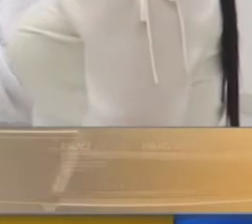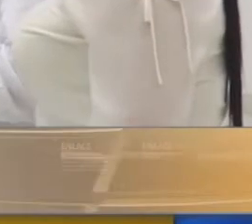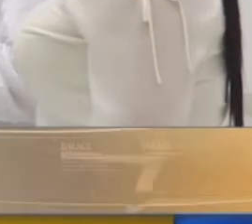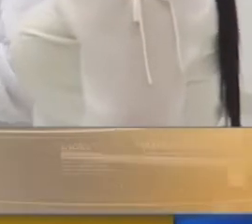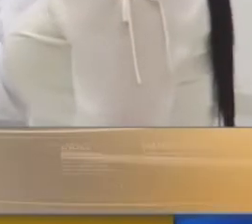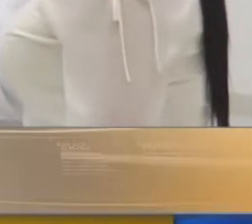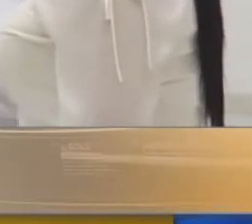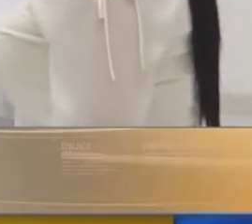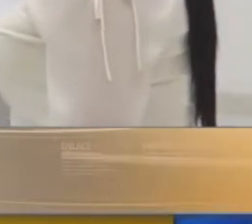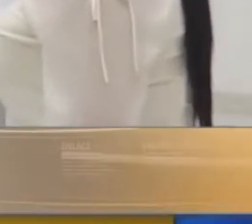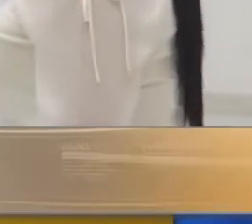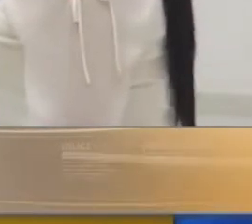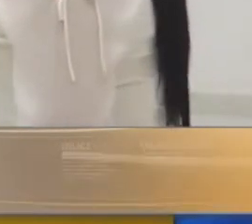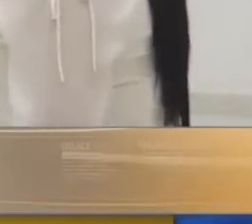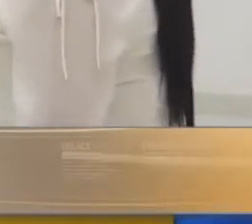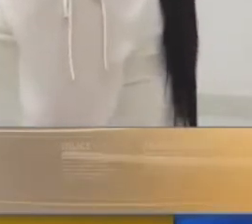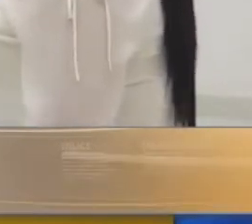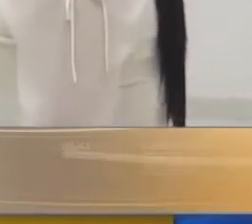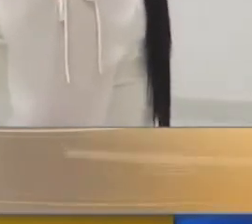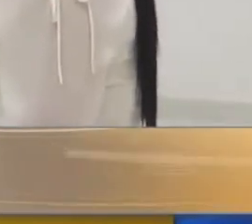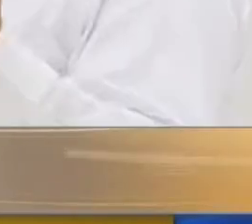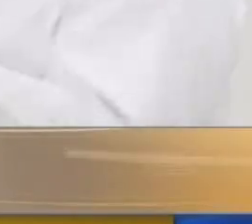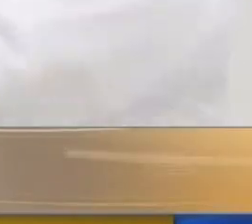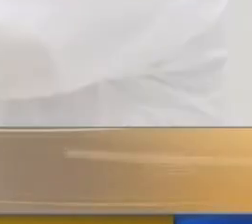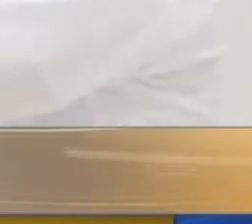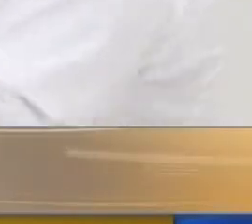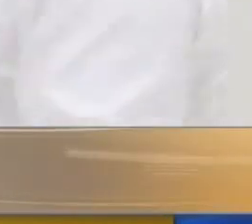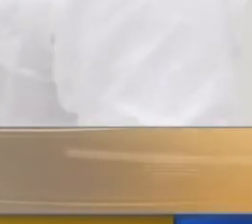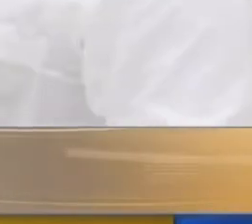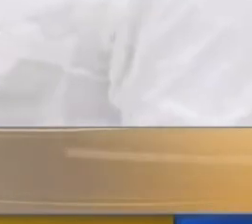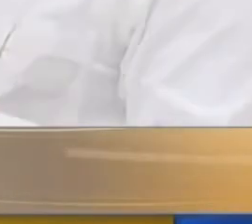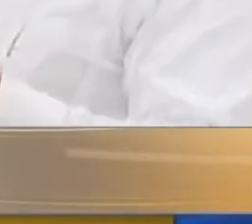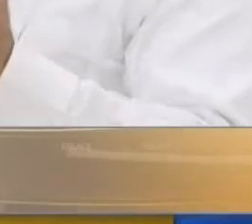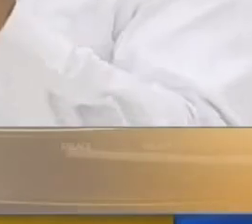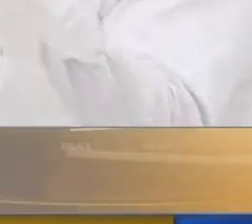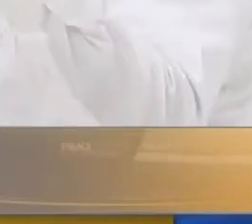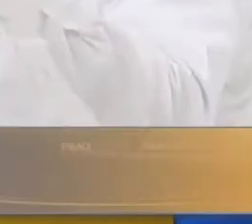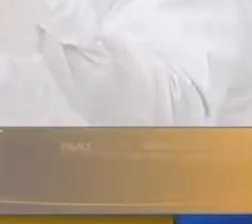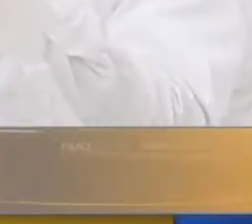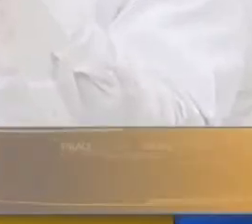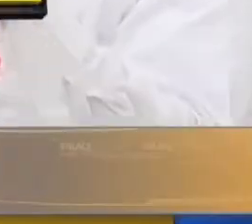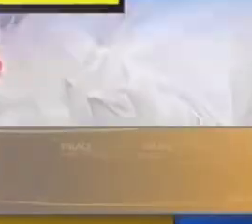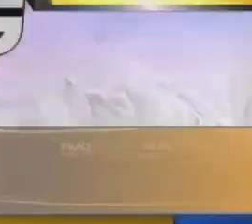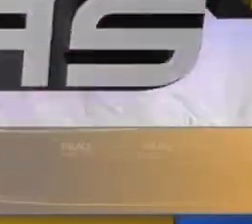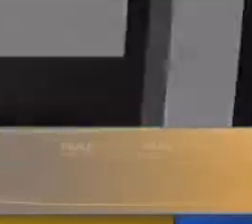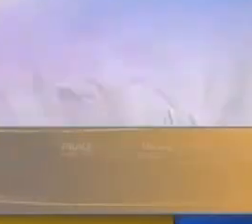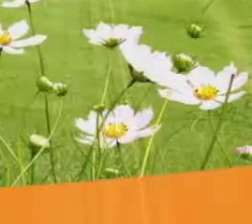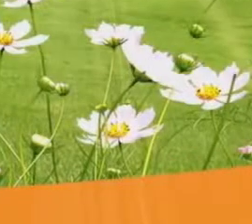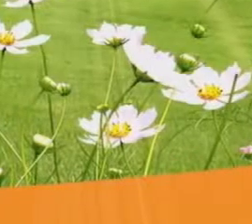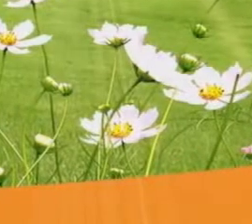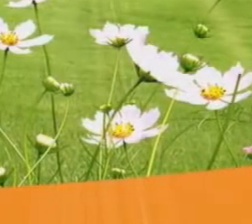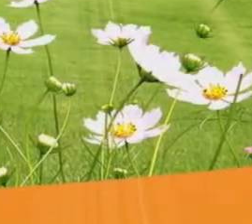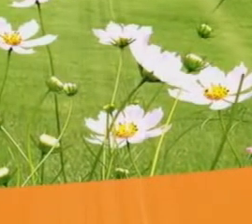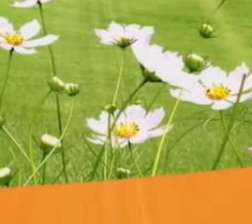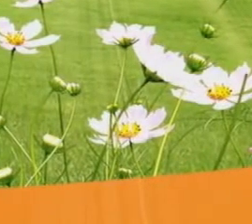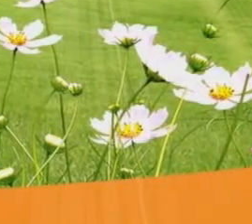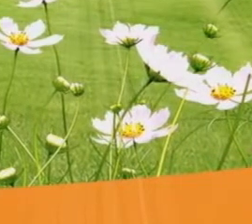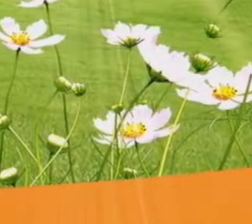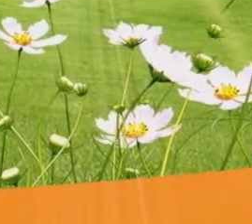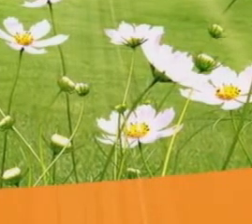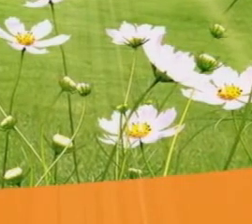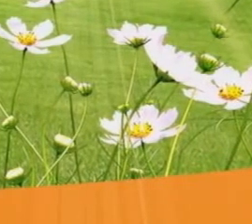más de 20 años en Barranca Bermeja. Recibió el galardón conocido como Héroes, Nuestros Empresarios con Visión, con el patrocinio